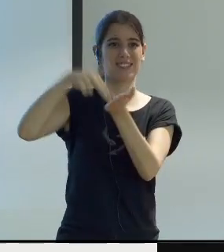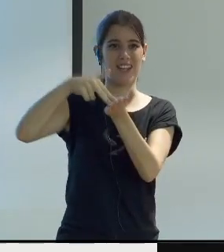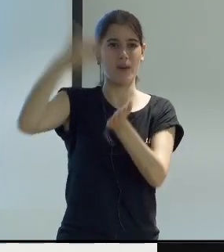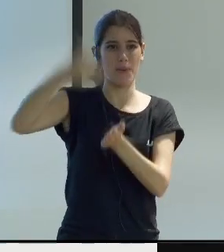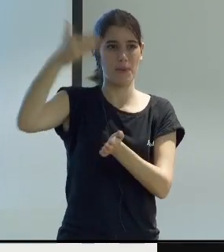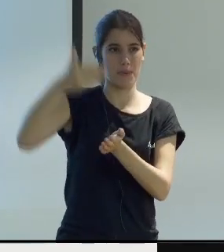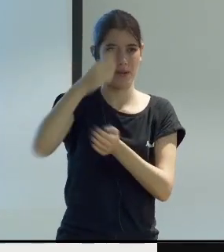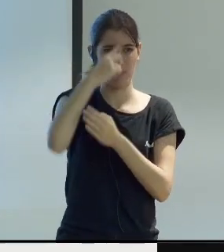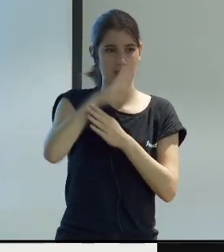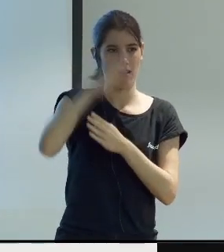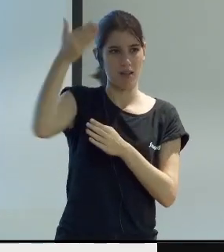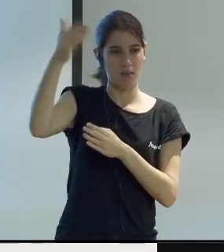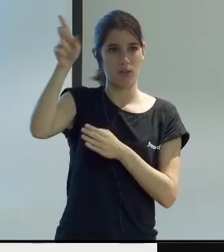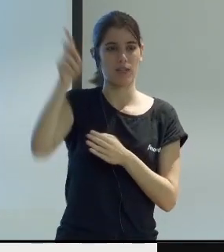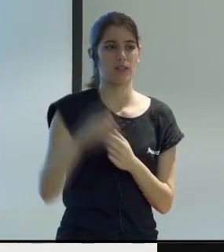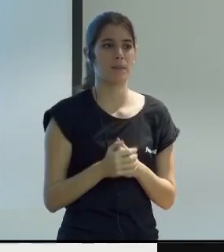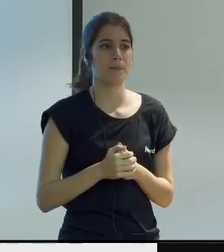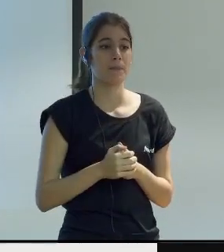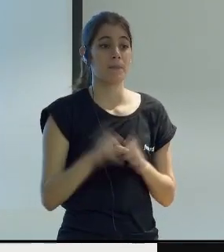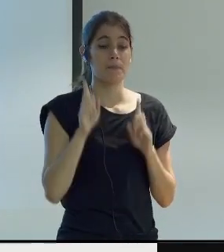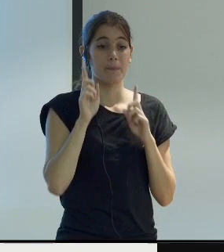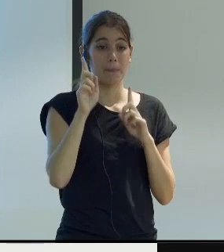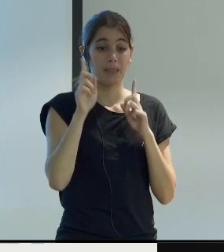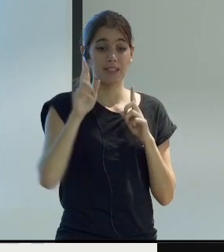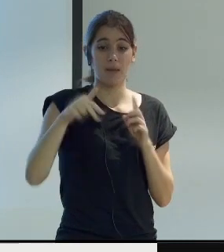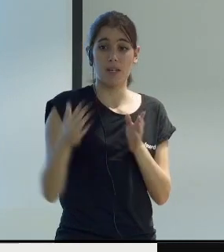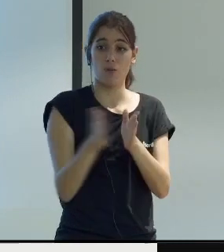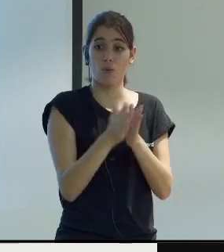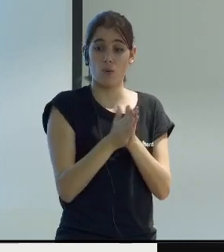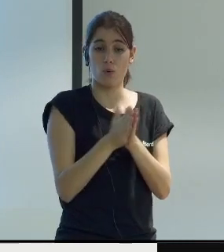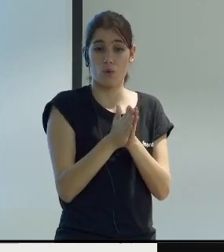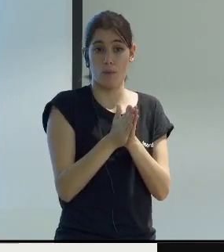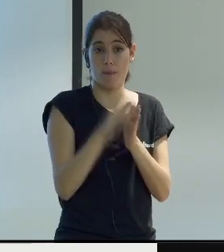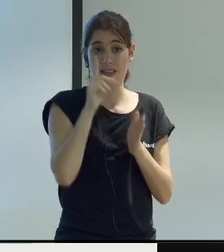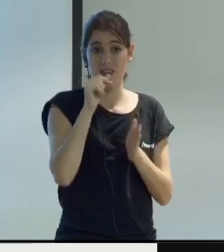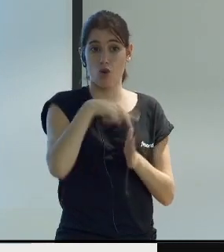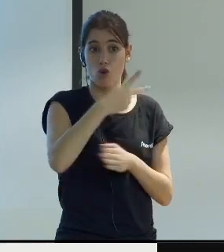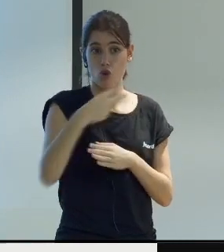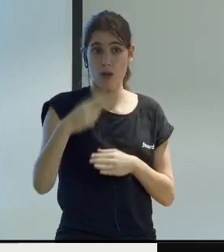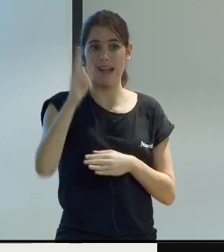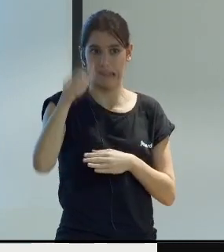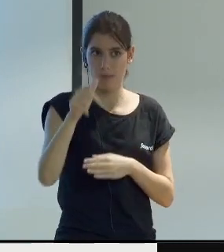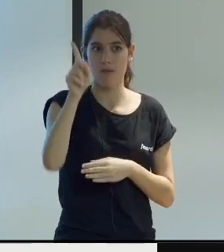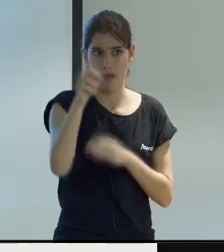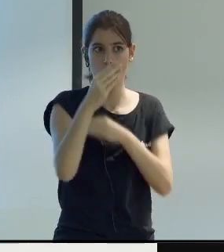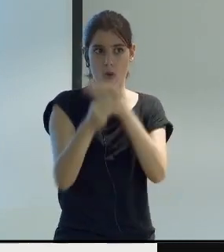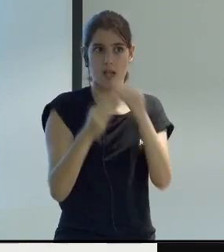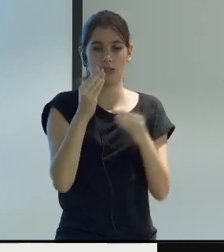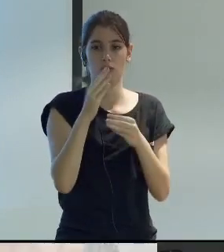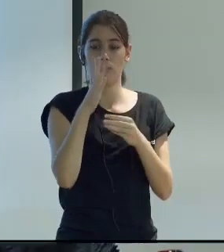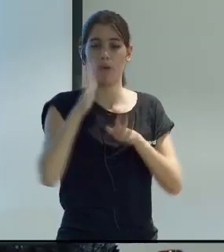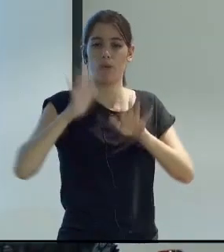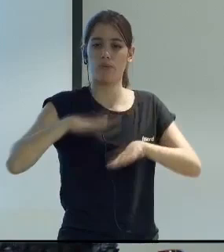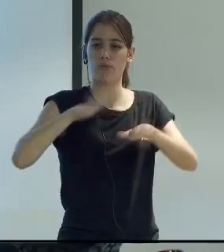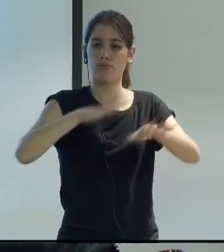inspirado, digamos, por un colega de Noruega, porque tienen un desfile todos